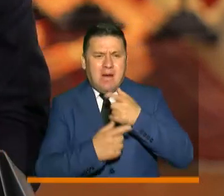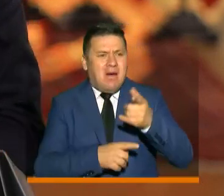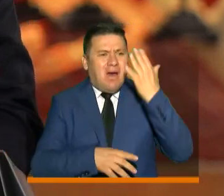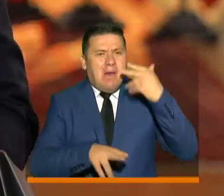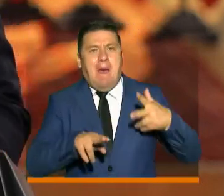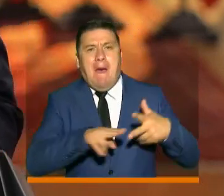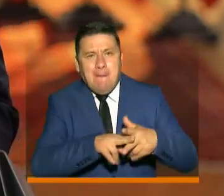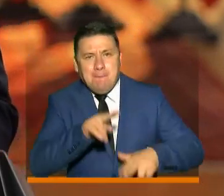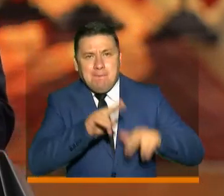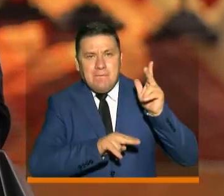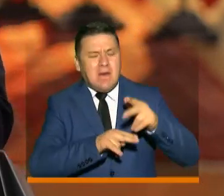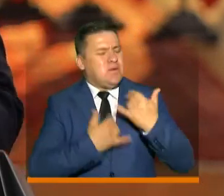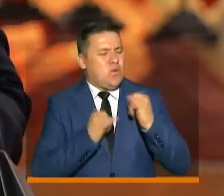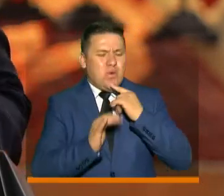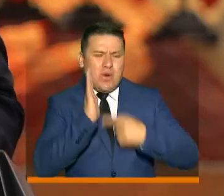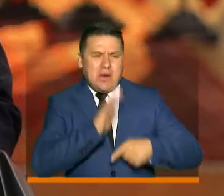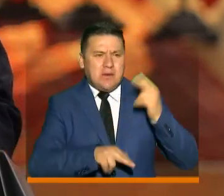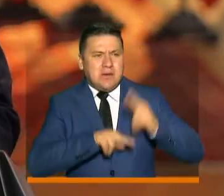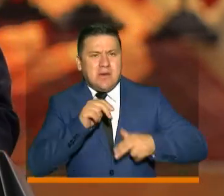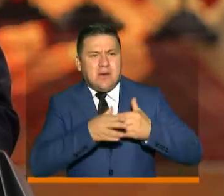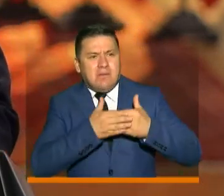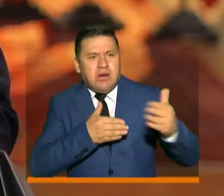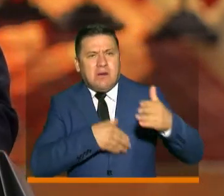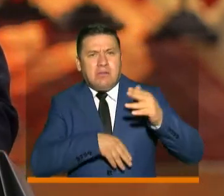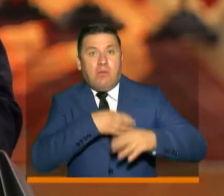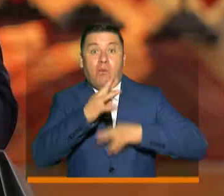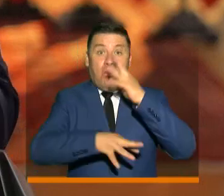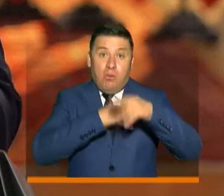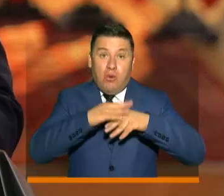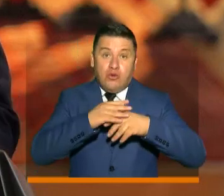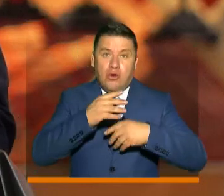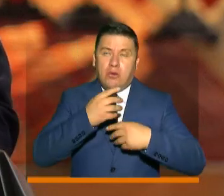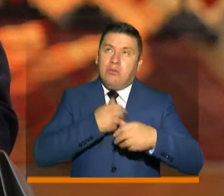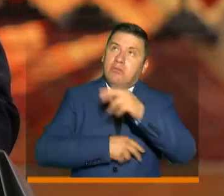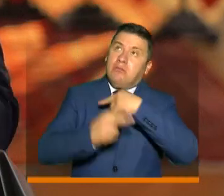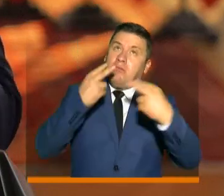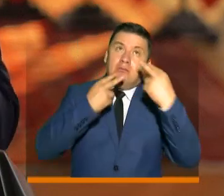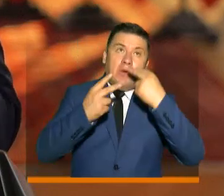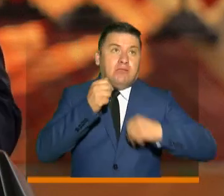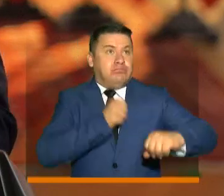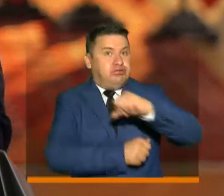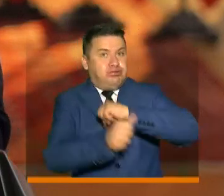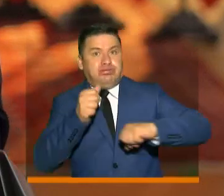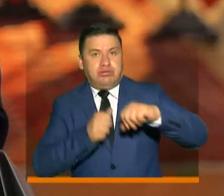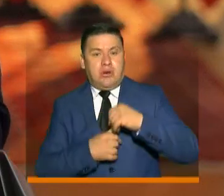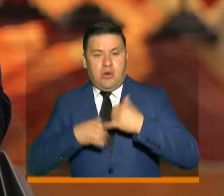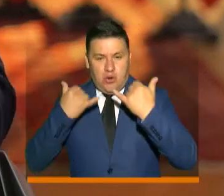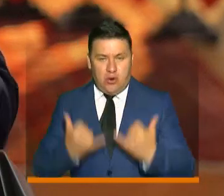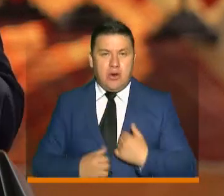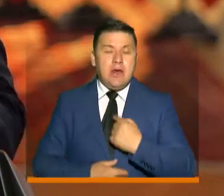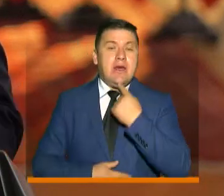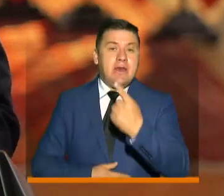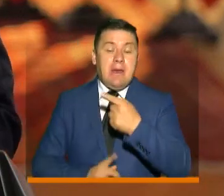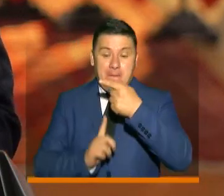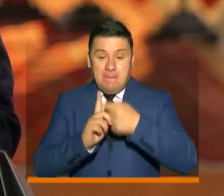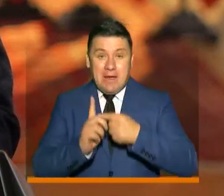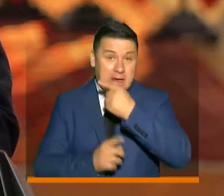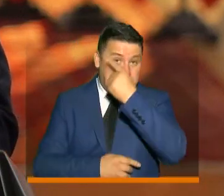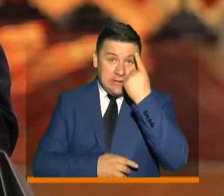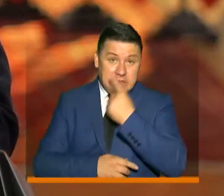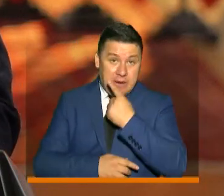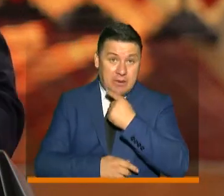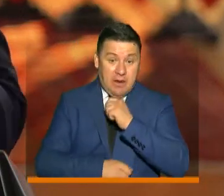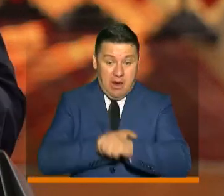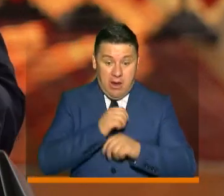lugares más remotos de nuestro país con los mercados del mundo y hoy puedo reiterar que en el mes de septiembre de este